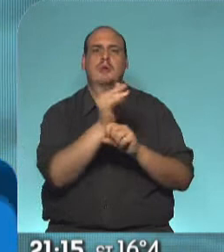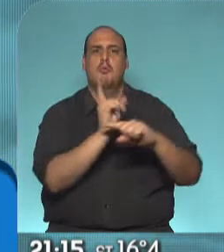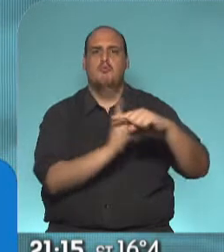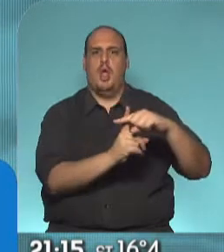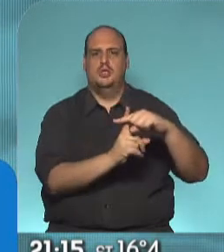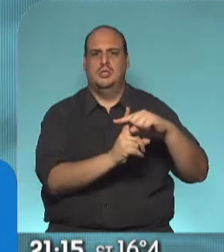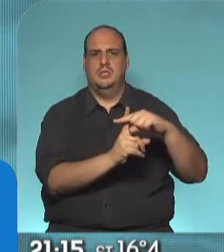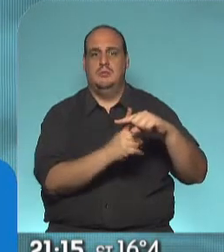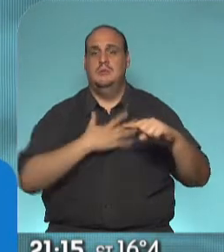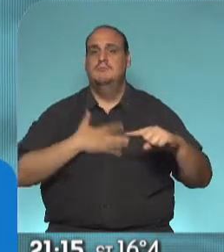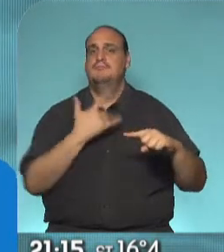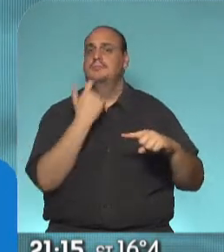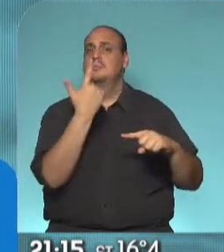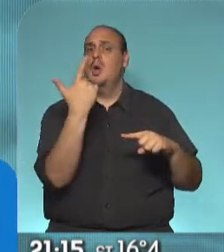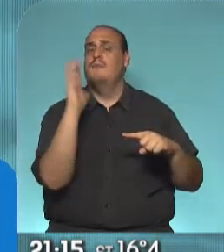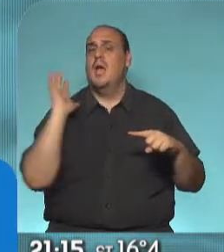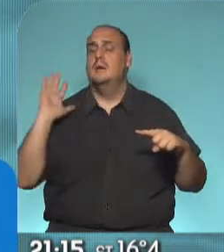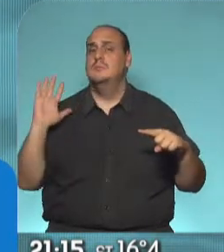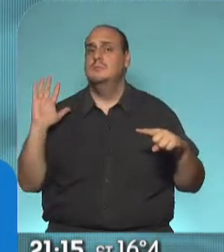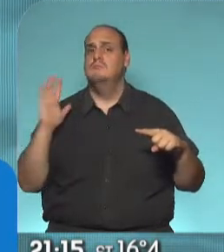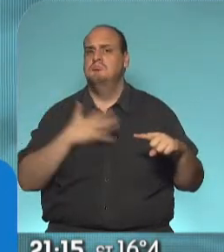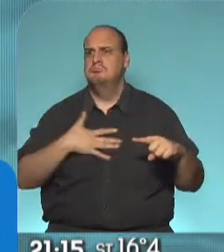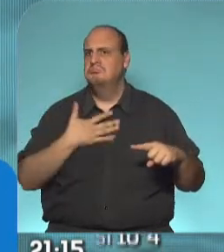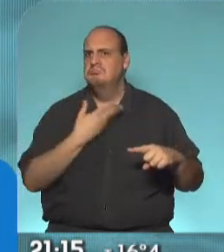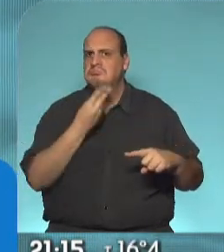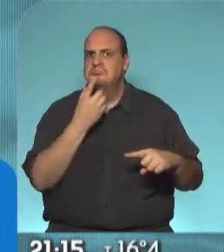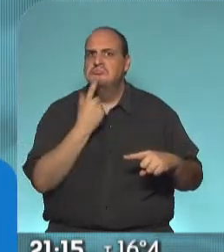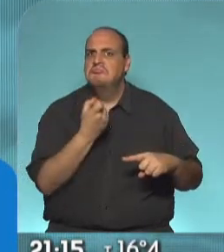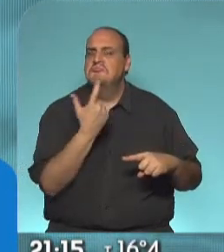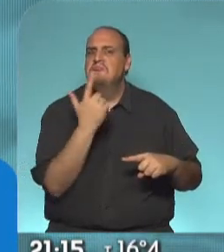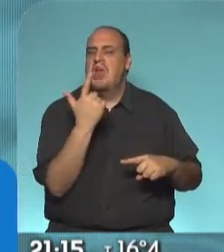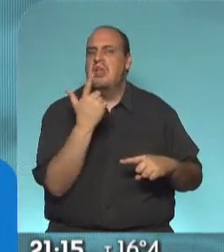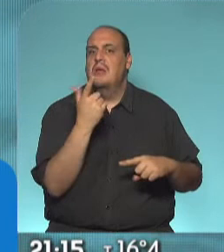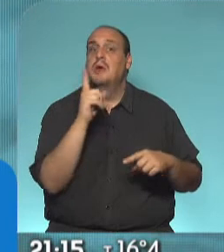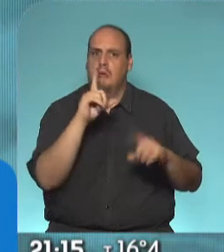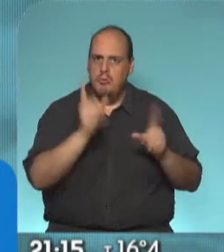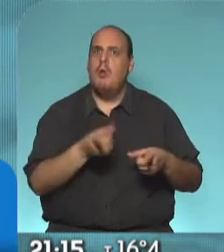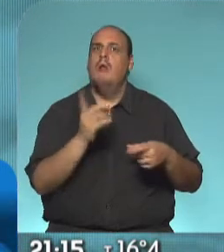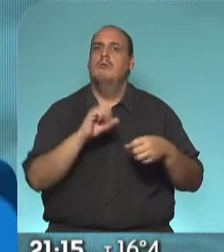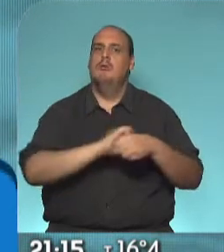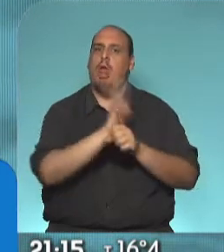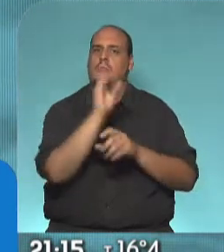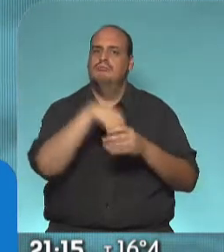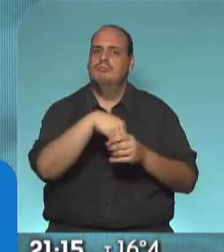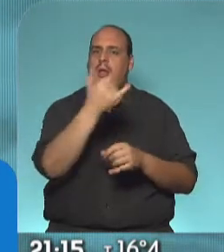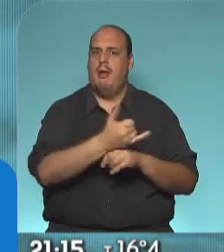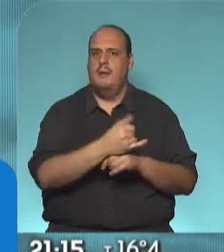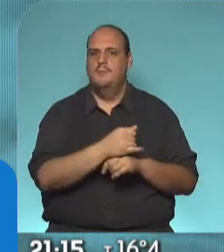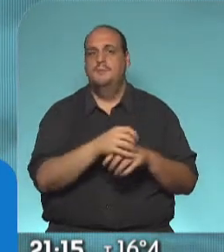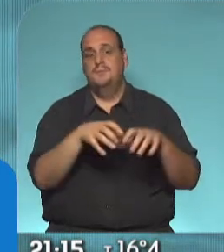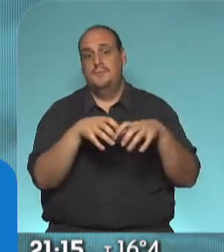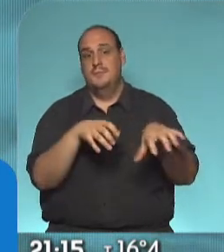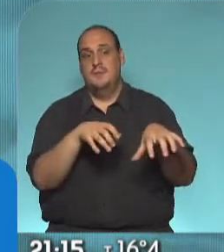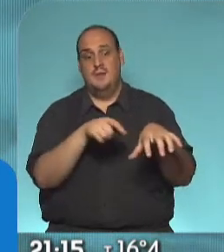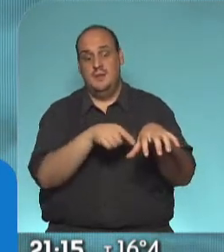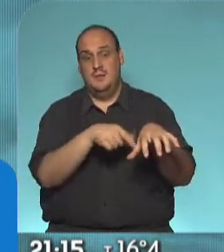estaba asintomático. No tenían síntomas y tenían el coronavirus. La mitad, más o menos, un poquitito menos de la mitad